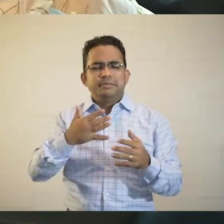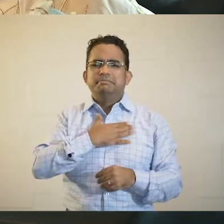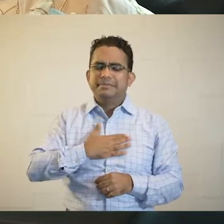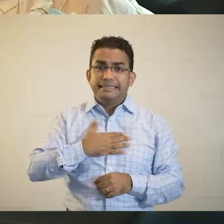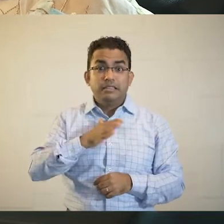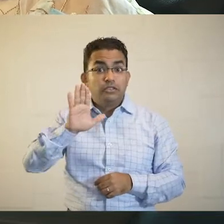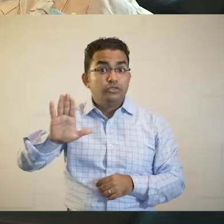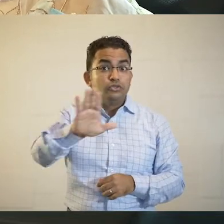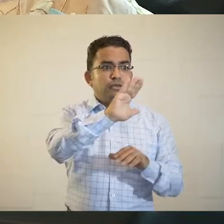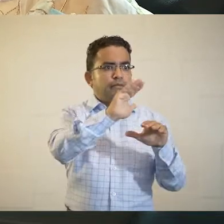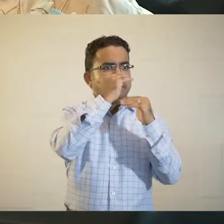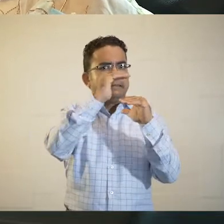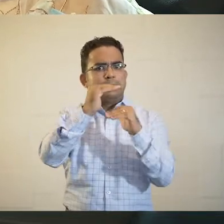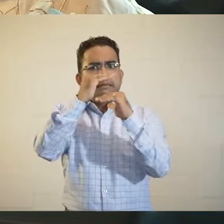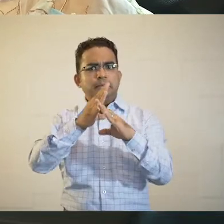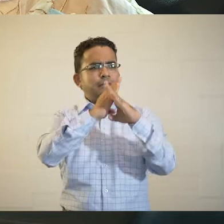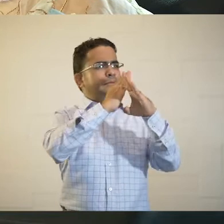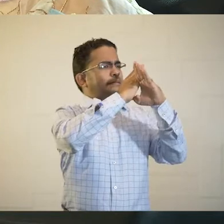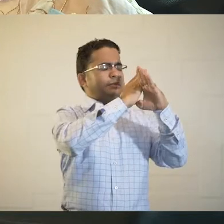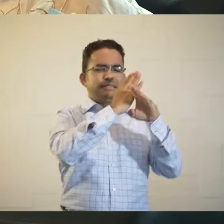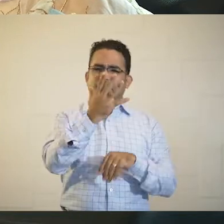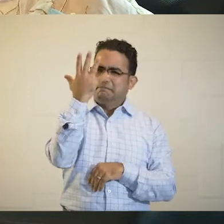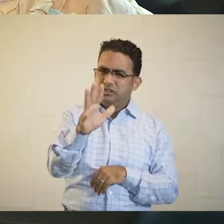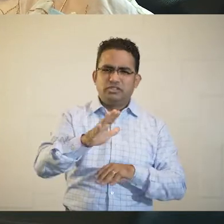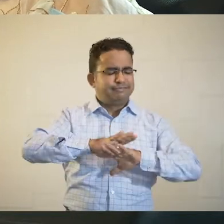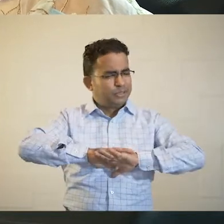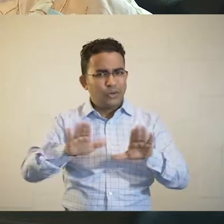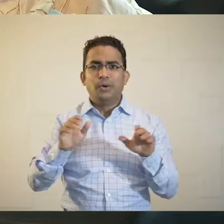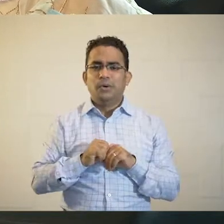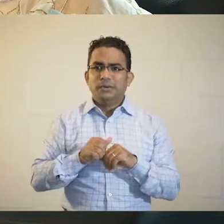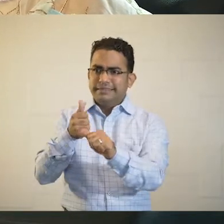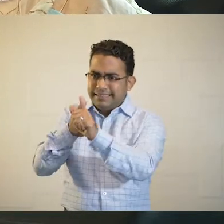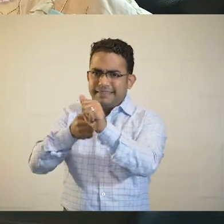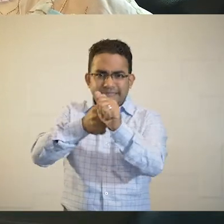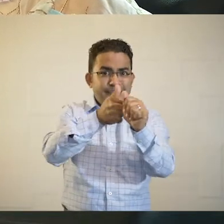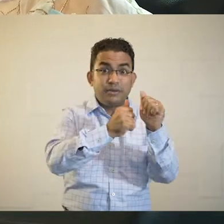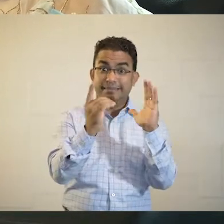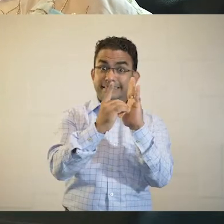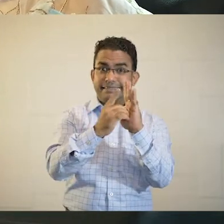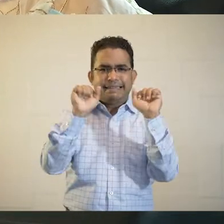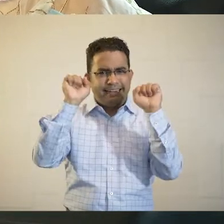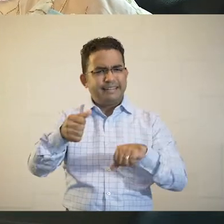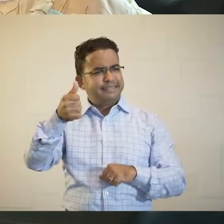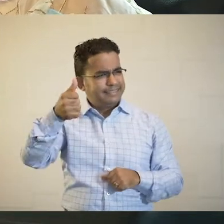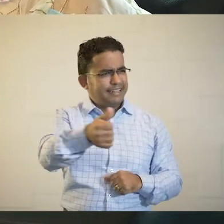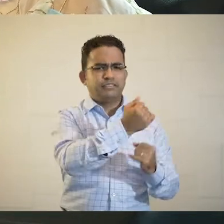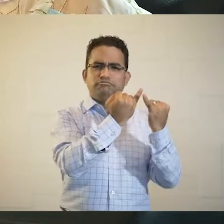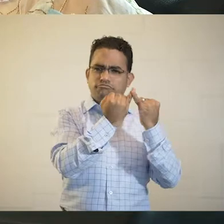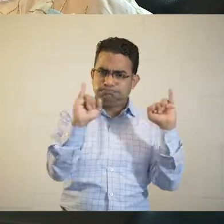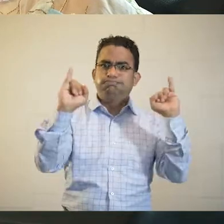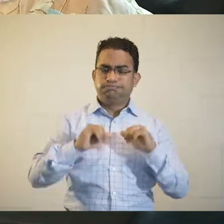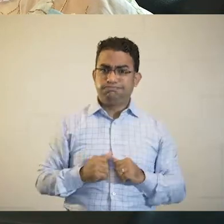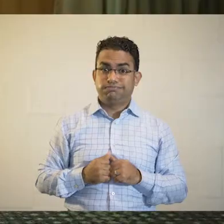rompiendo las barreras para dar acceso, de manera independiente y autónoma, a las personas con